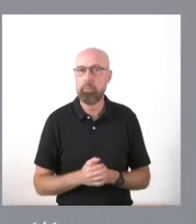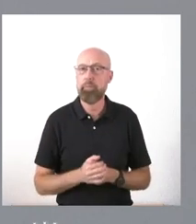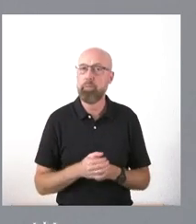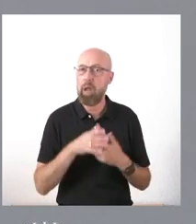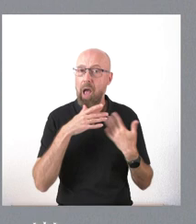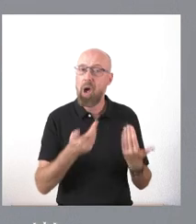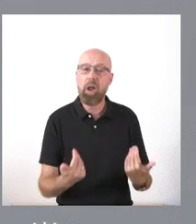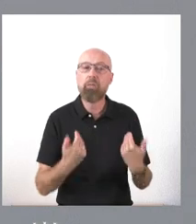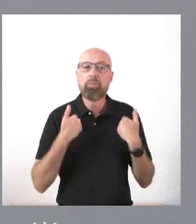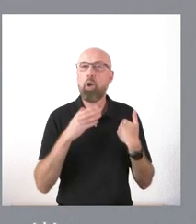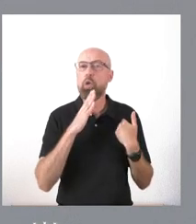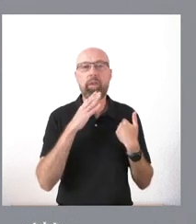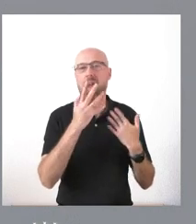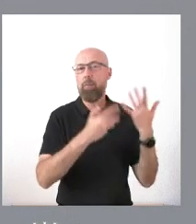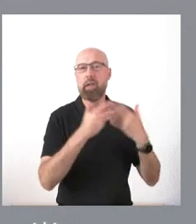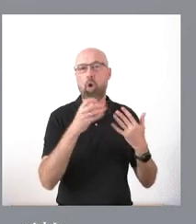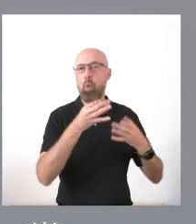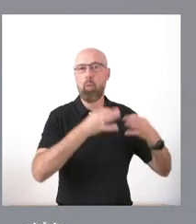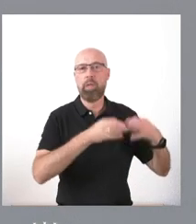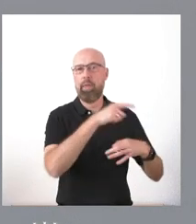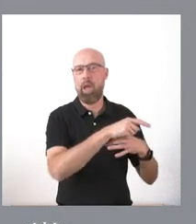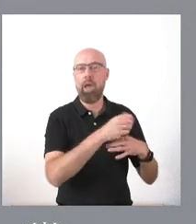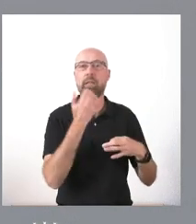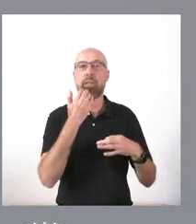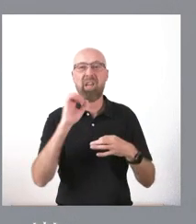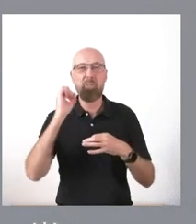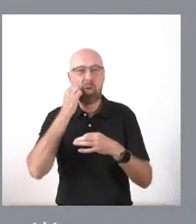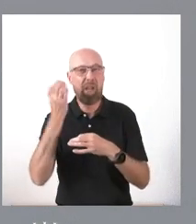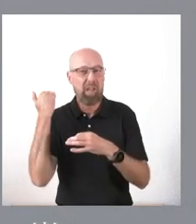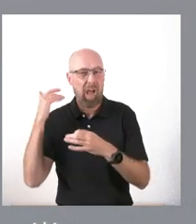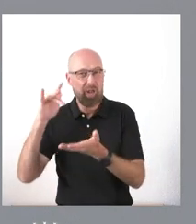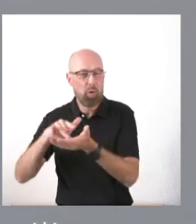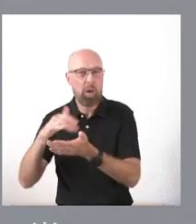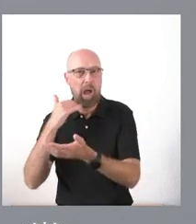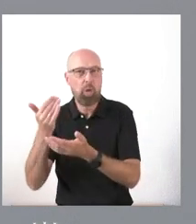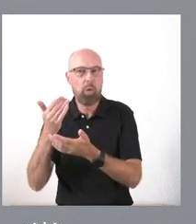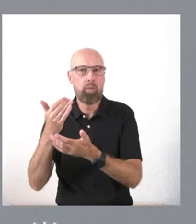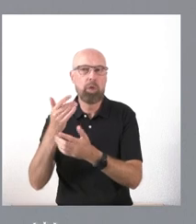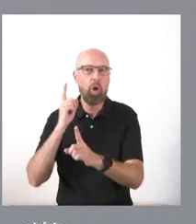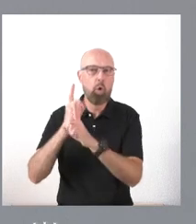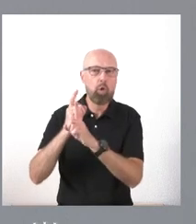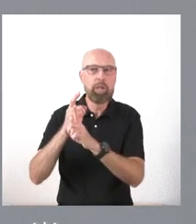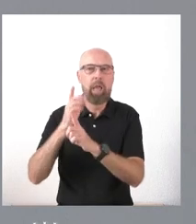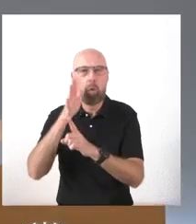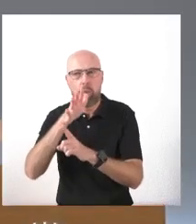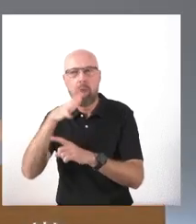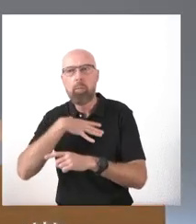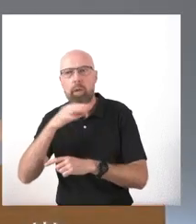administración de Justicia La que Determine si algunas actuaciones que usted describe son constitutivas o no de posibles acciones judiciales